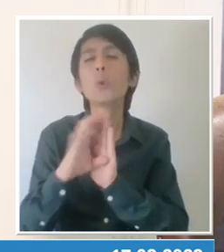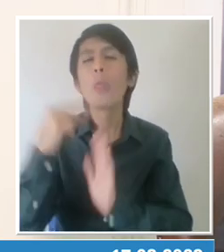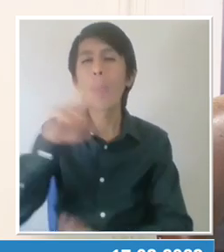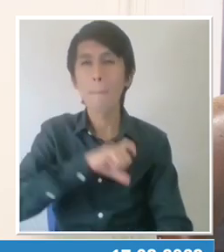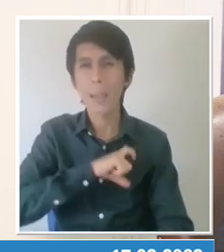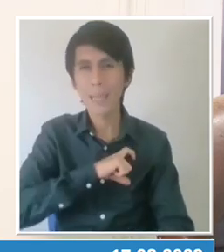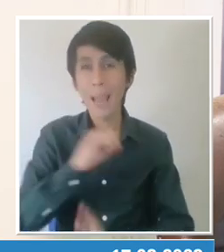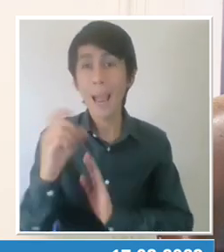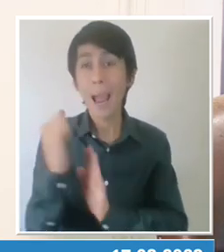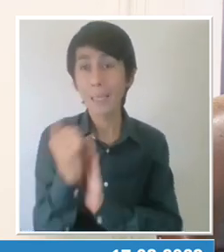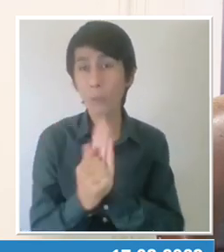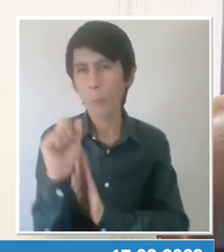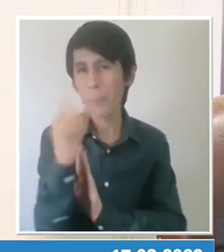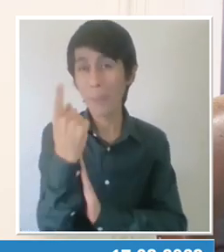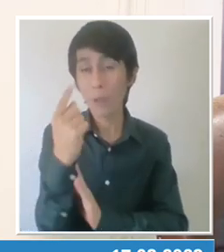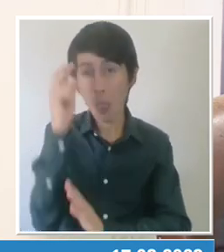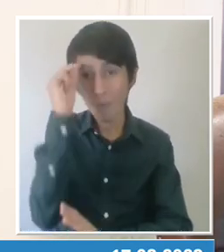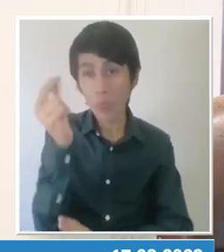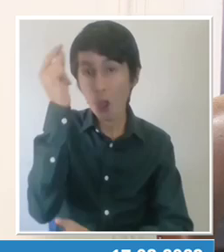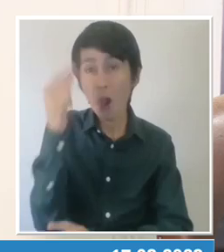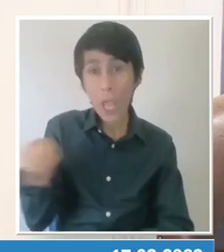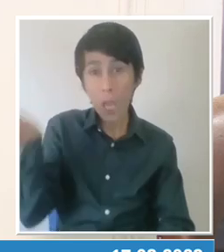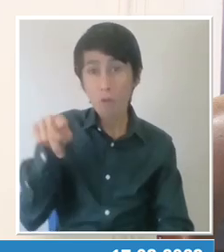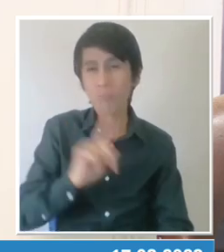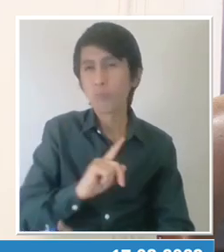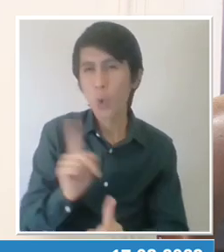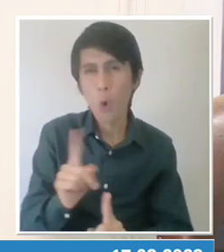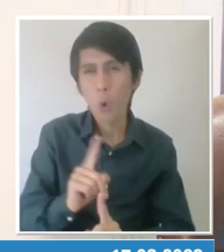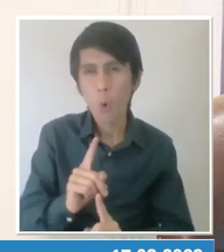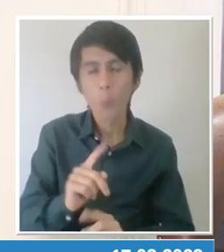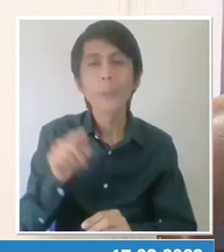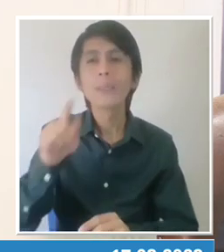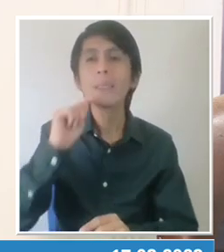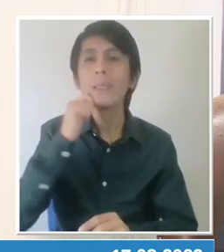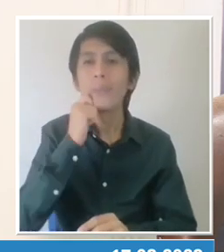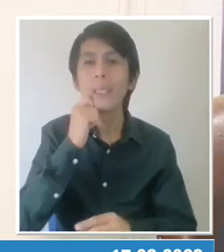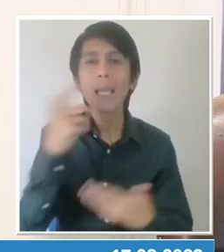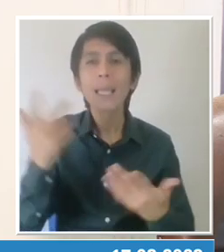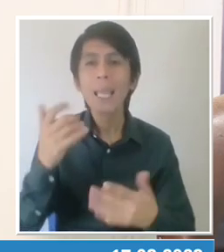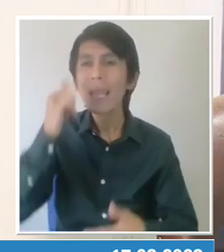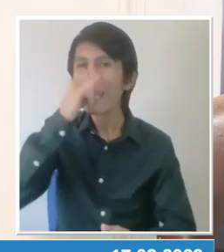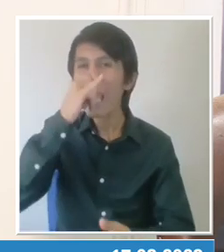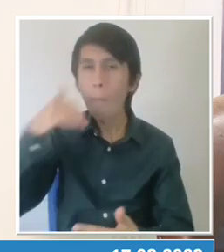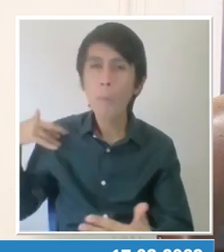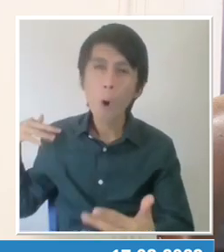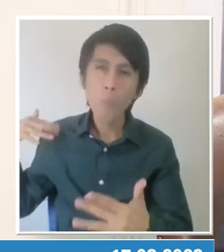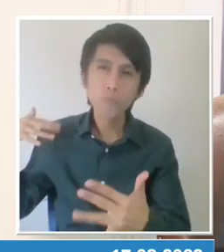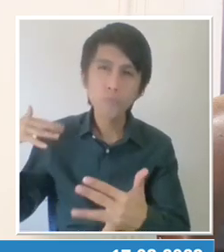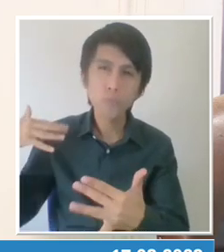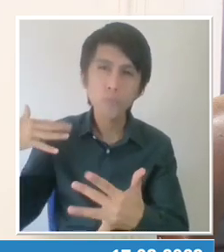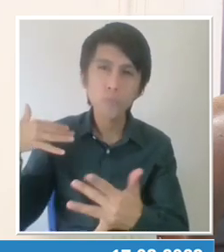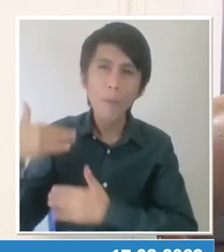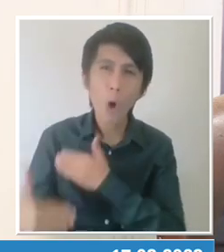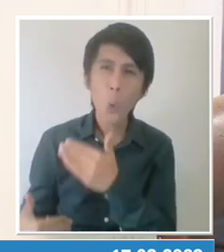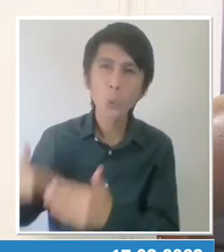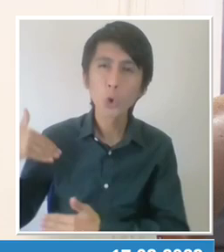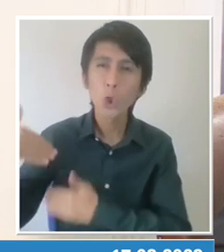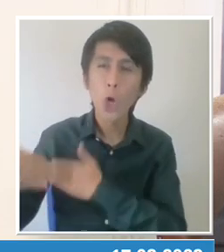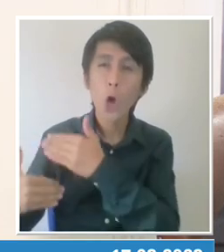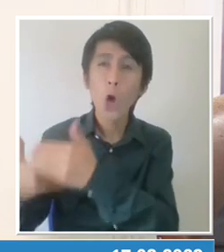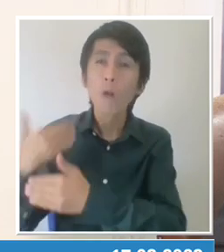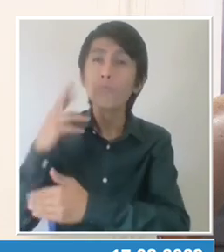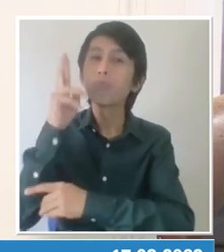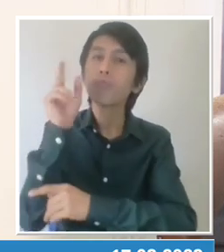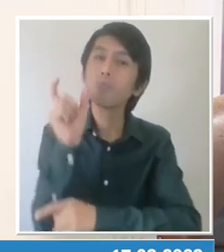Es el resultado de una evolución del tiempo que ha impuesto un hecho que tendríamos todos que advertir, que